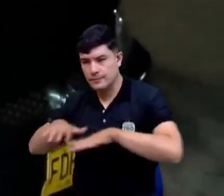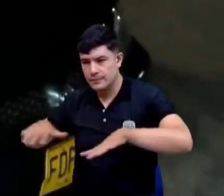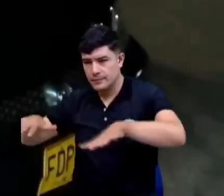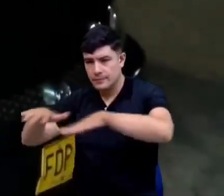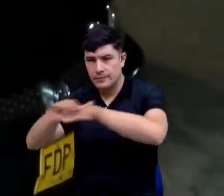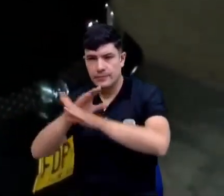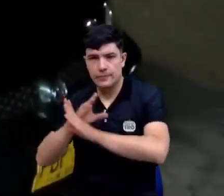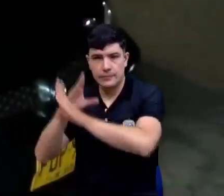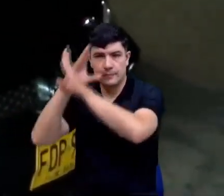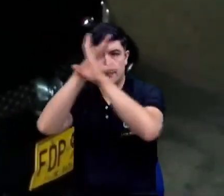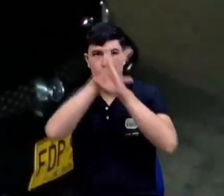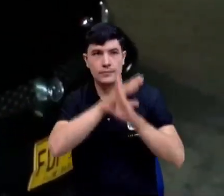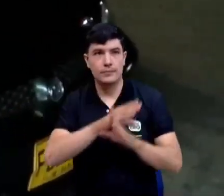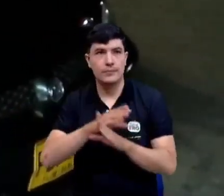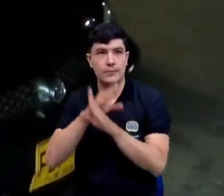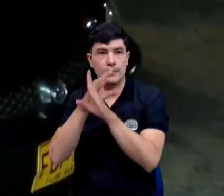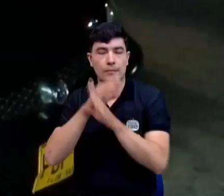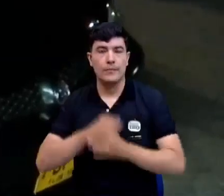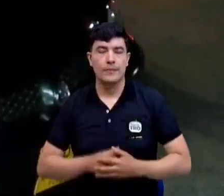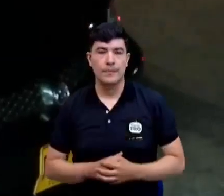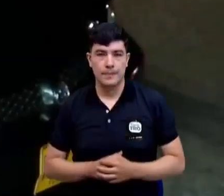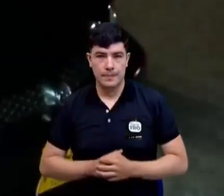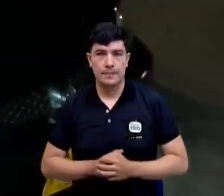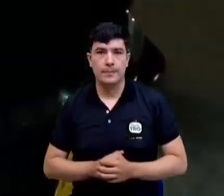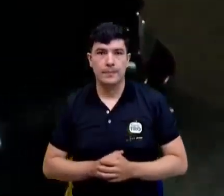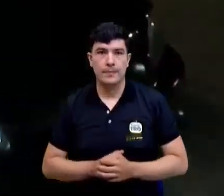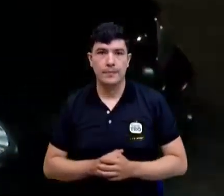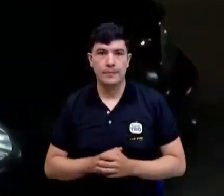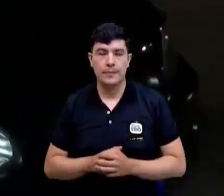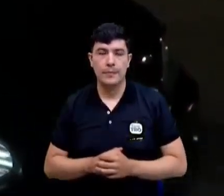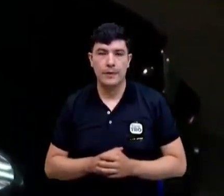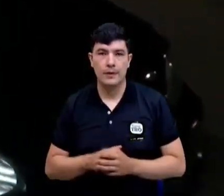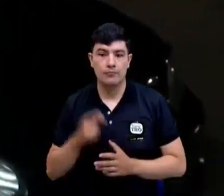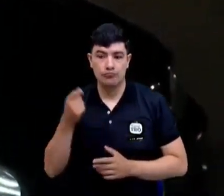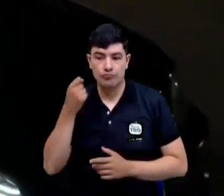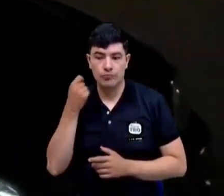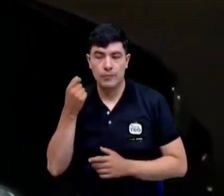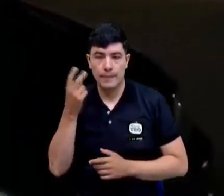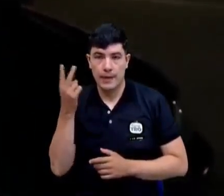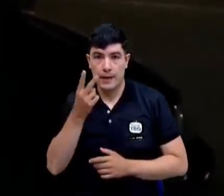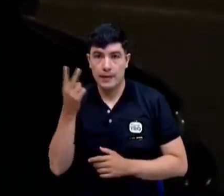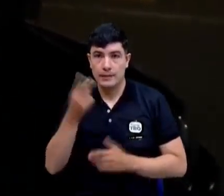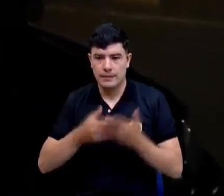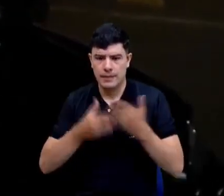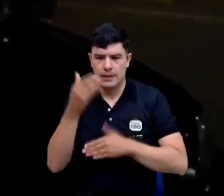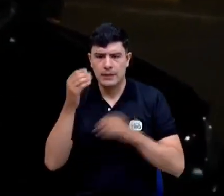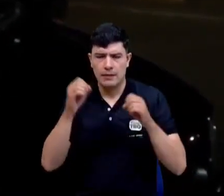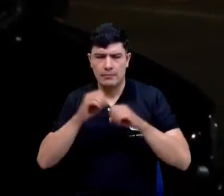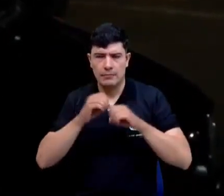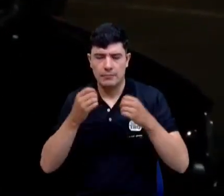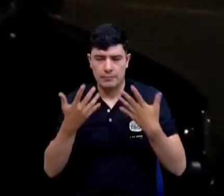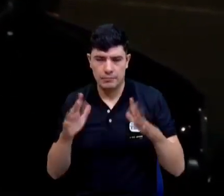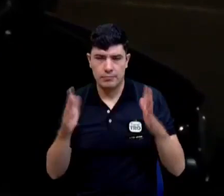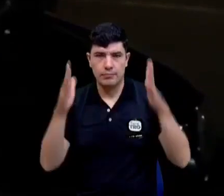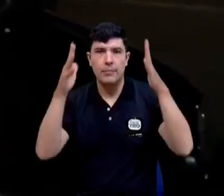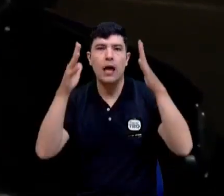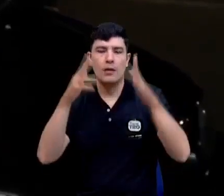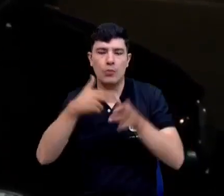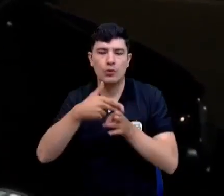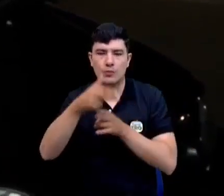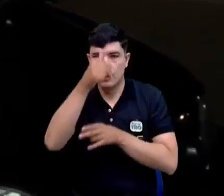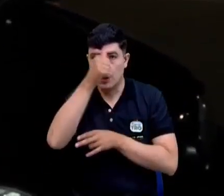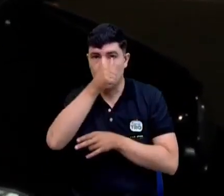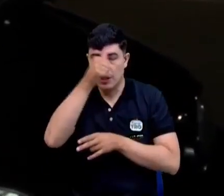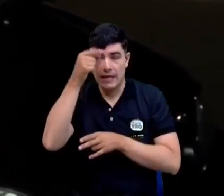es la seguridad, brindando en el inicio de este fin de semana, pues de esto, con vísperas a lo que va a ser la celebración del Día de la Madre. Nosotros,